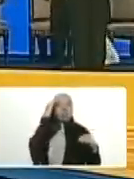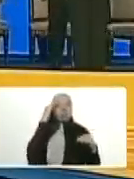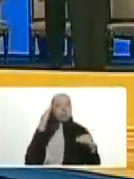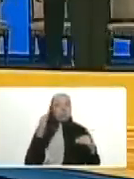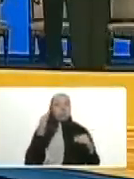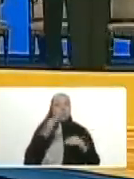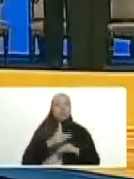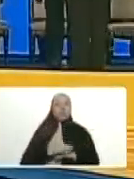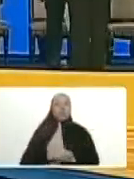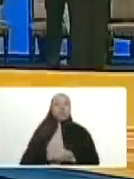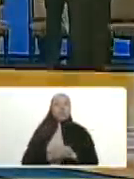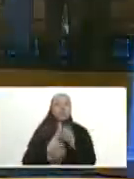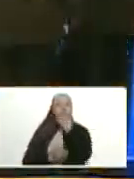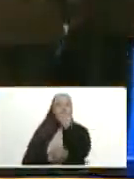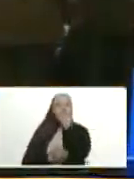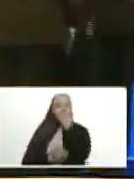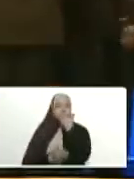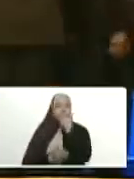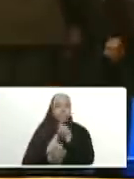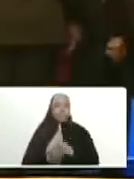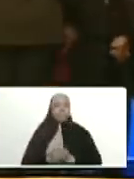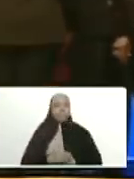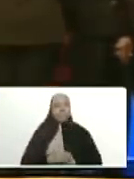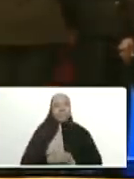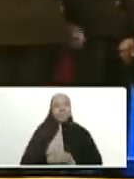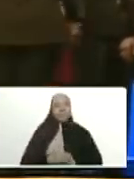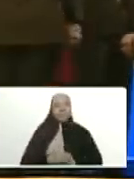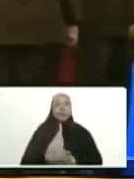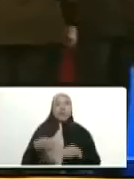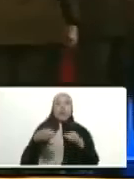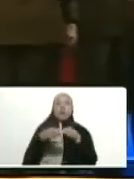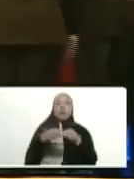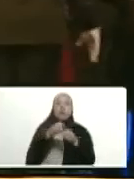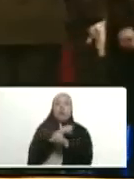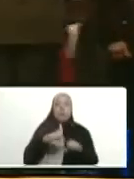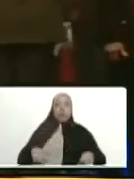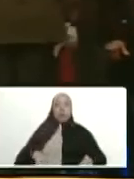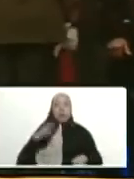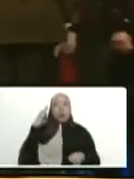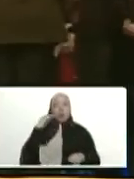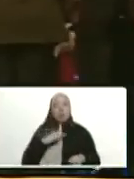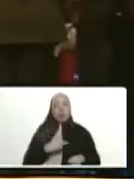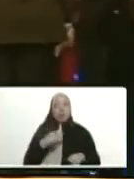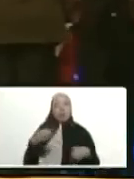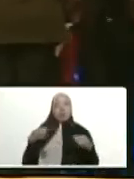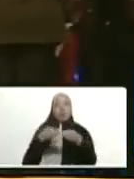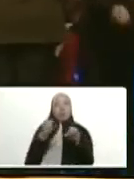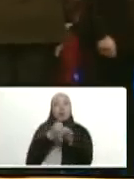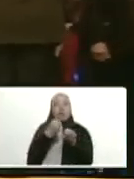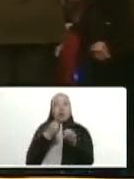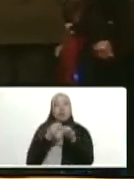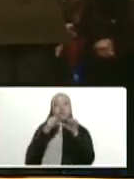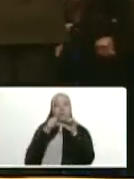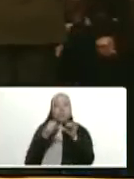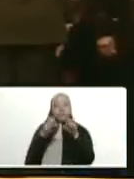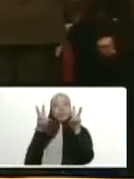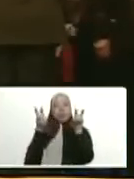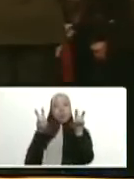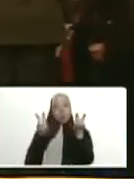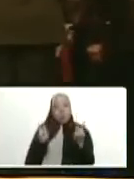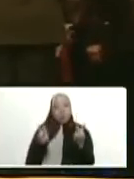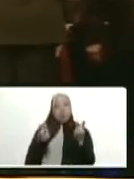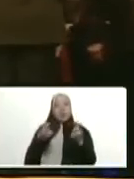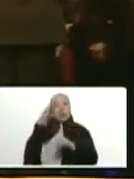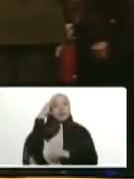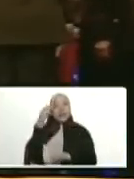la Fuerza Armada Nacional Bolivariana al grado de teniente coronel de la Fuerza Armada Nacional Bolivariana. Los componentes que conforman nuestra Fuerza